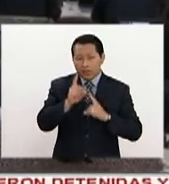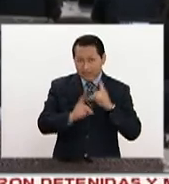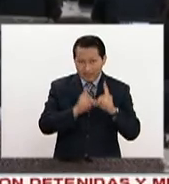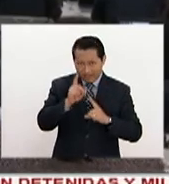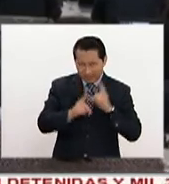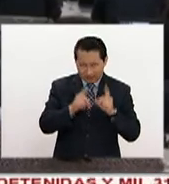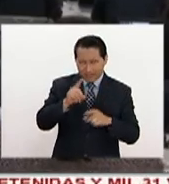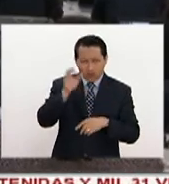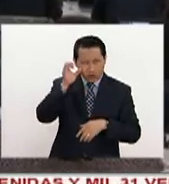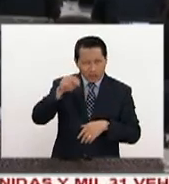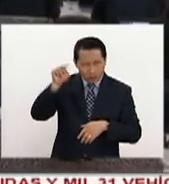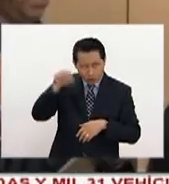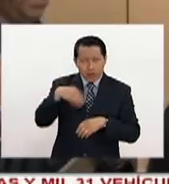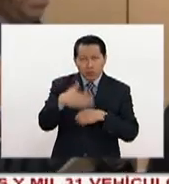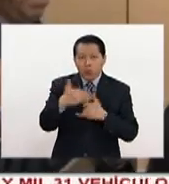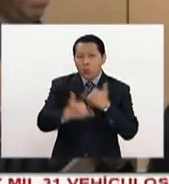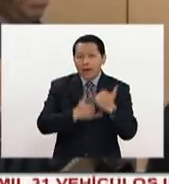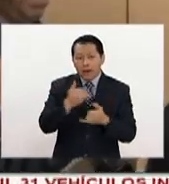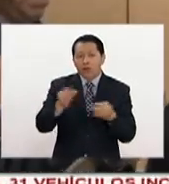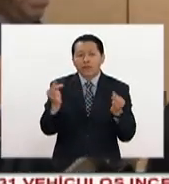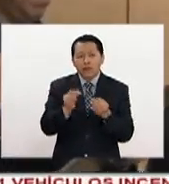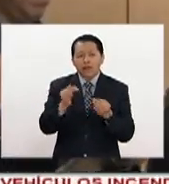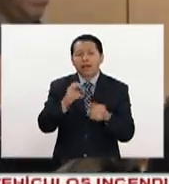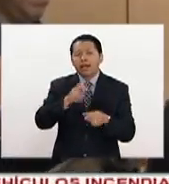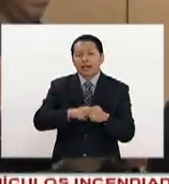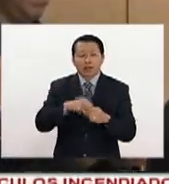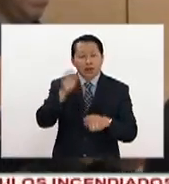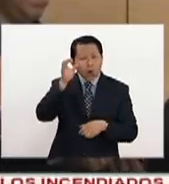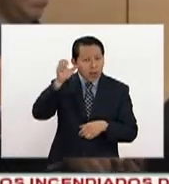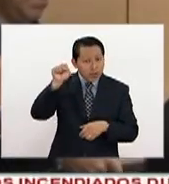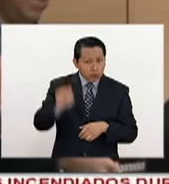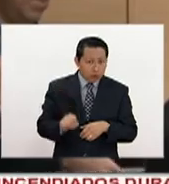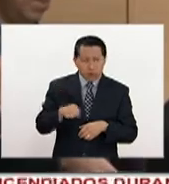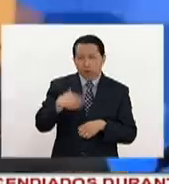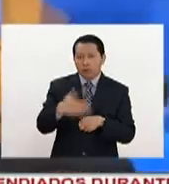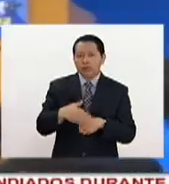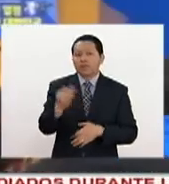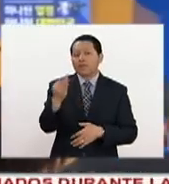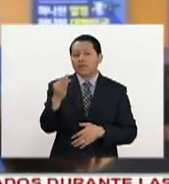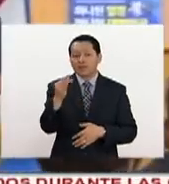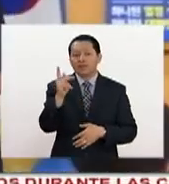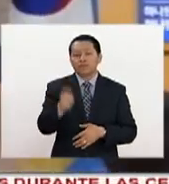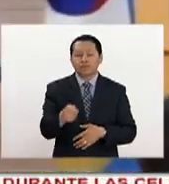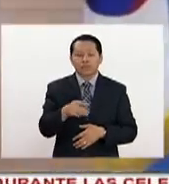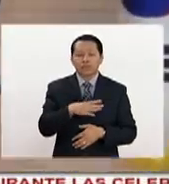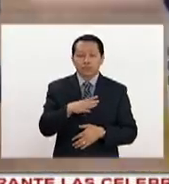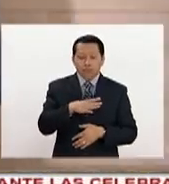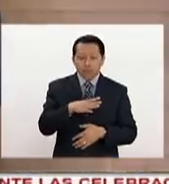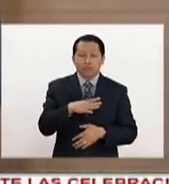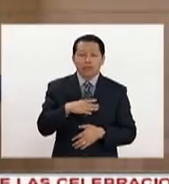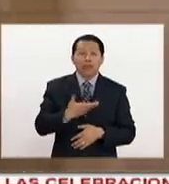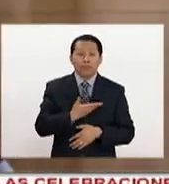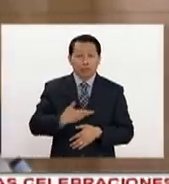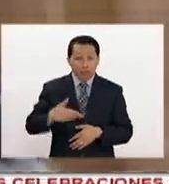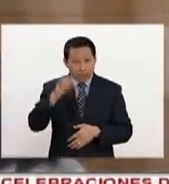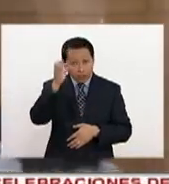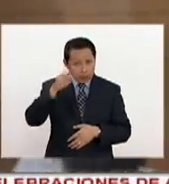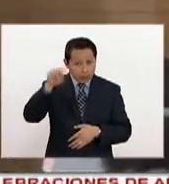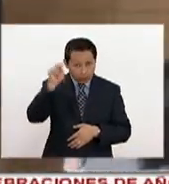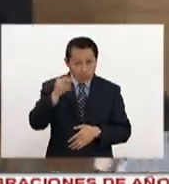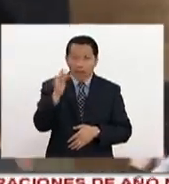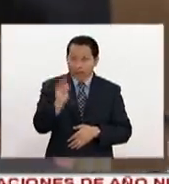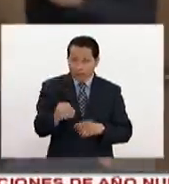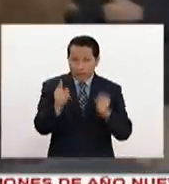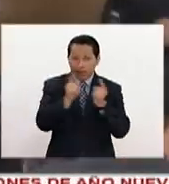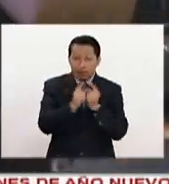Pyongyang en los Juegos Invernales que se realizarán en Corea del Sur el próximo febrero. Si el régimen de Kim Jong-un acepta este